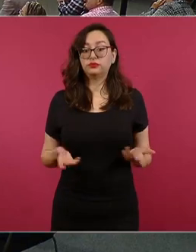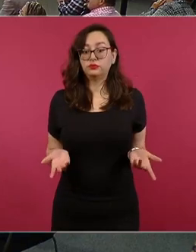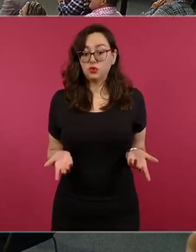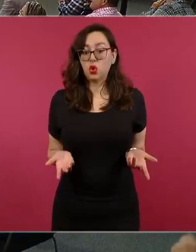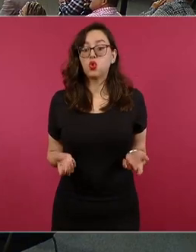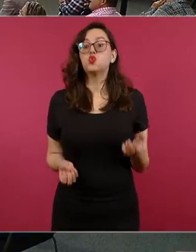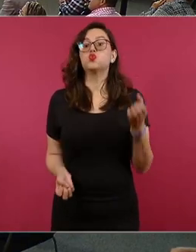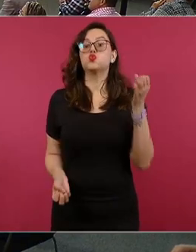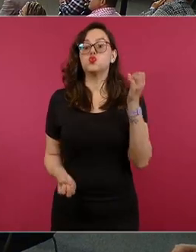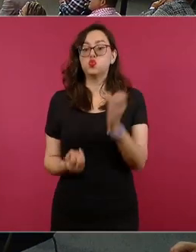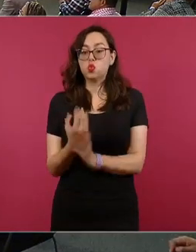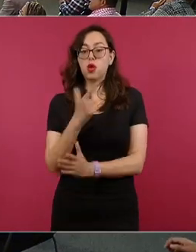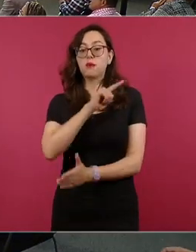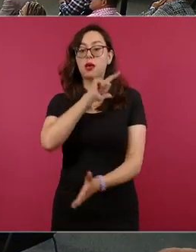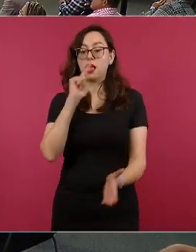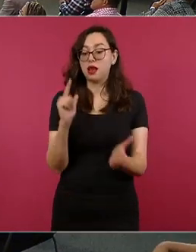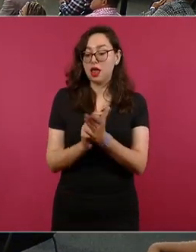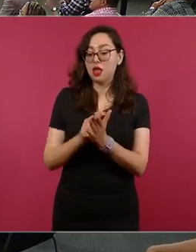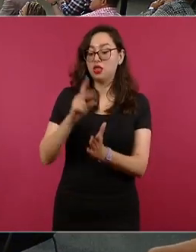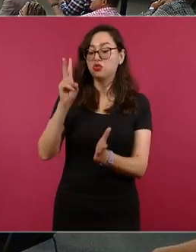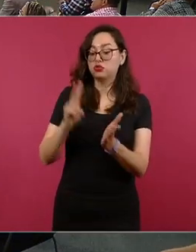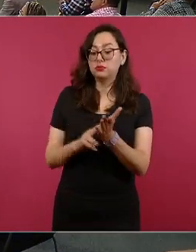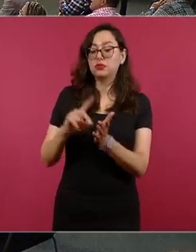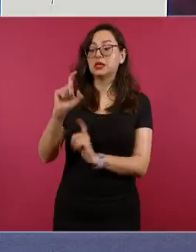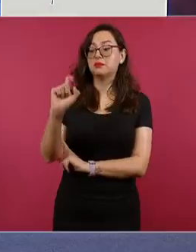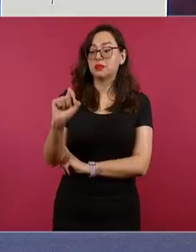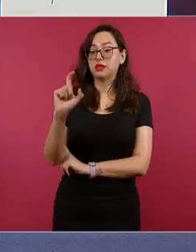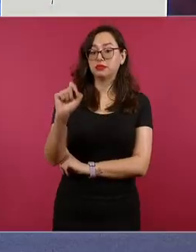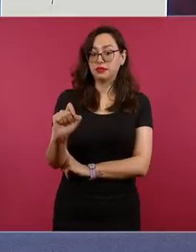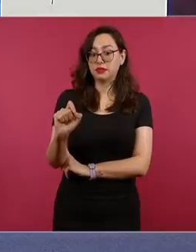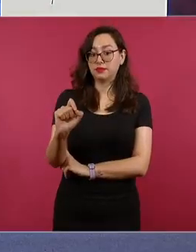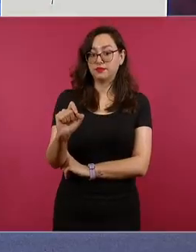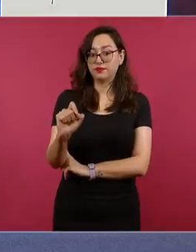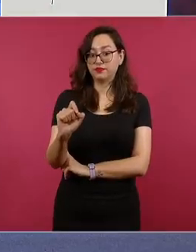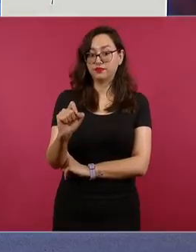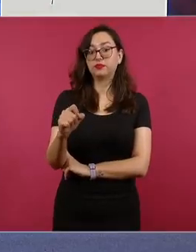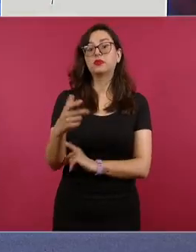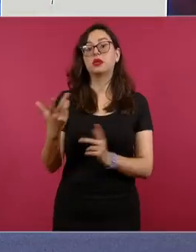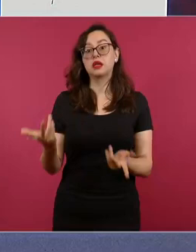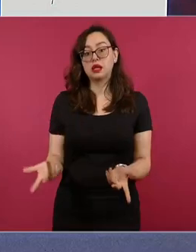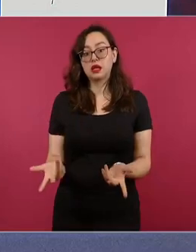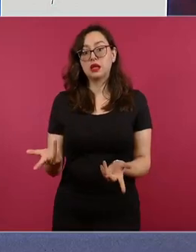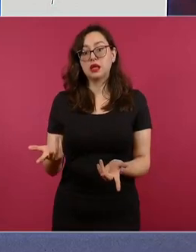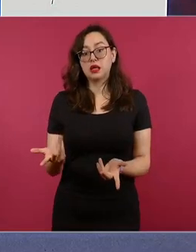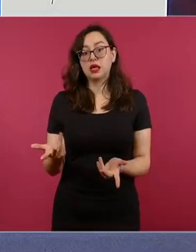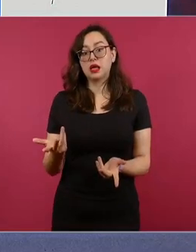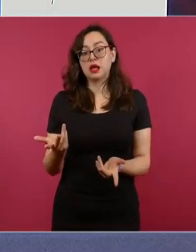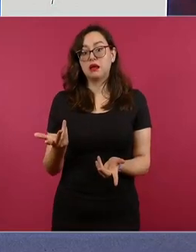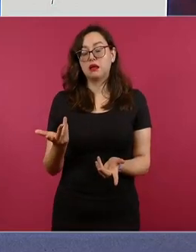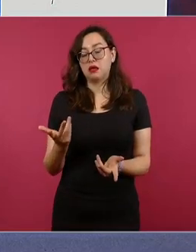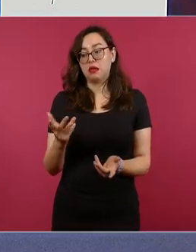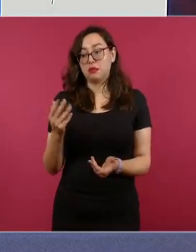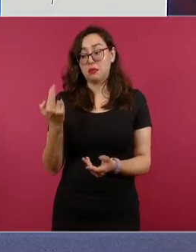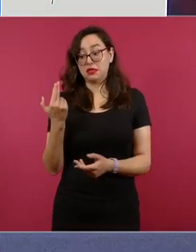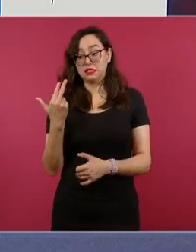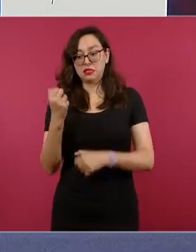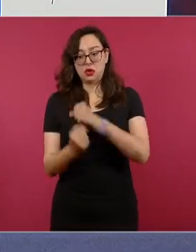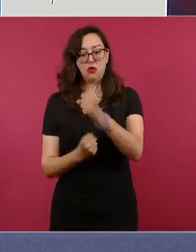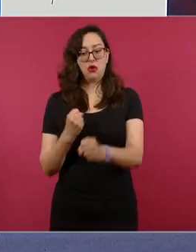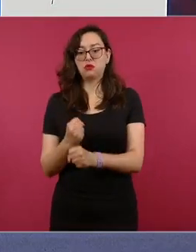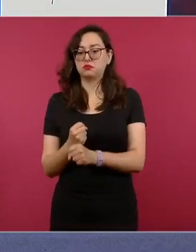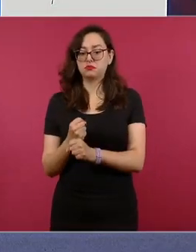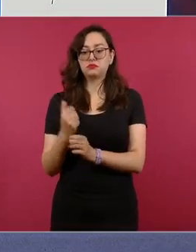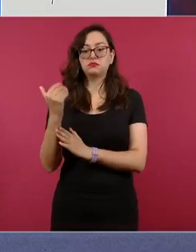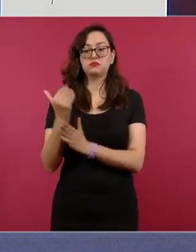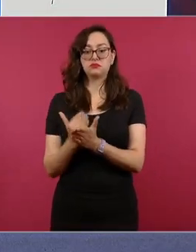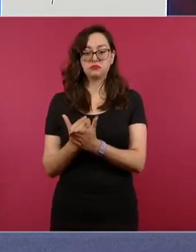que pasó en la ley ya de mil 250 a 750, con una progresividad hasta